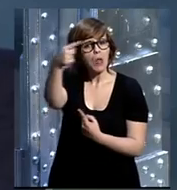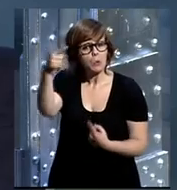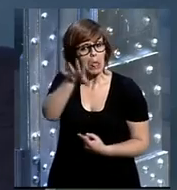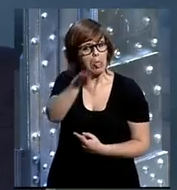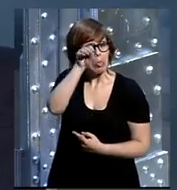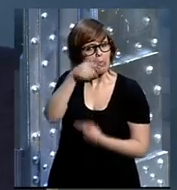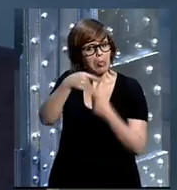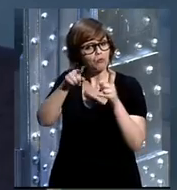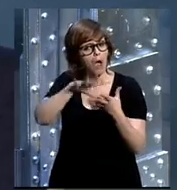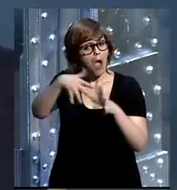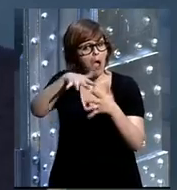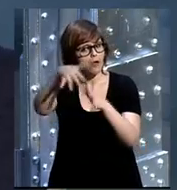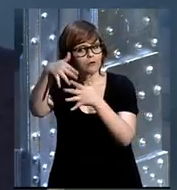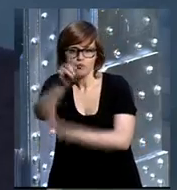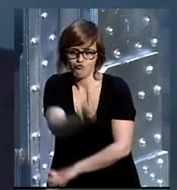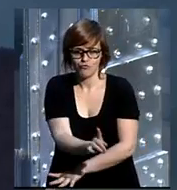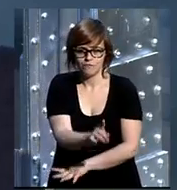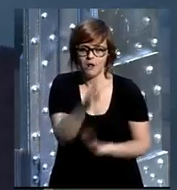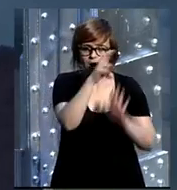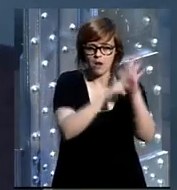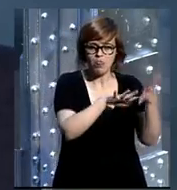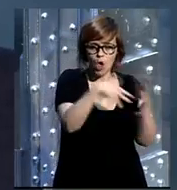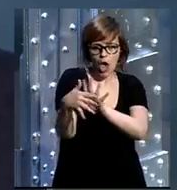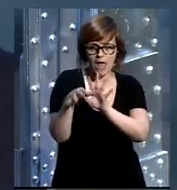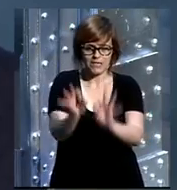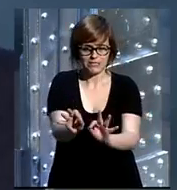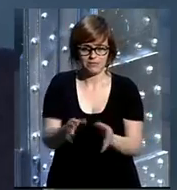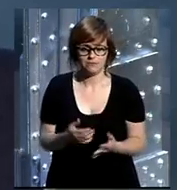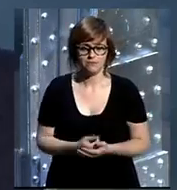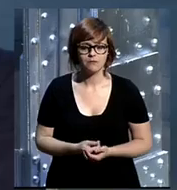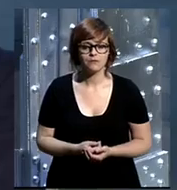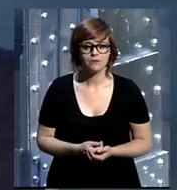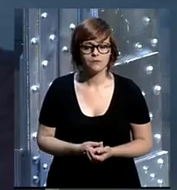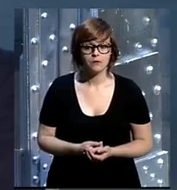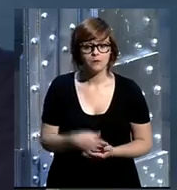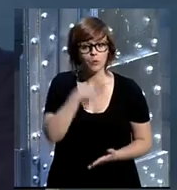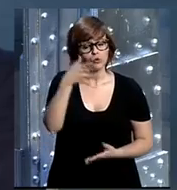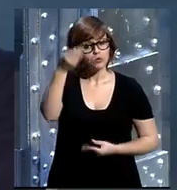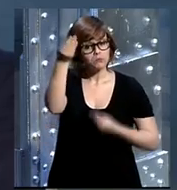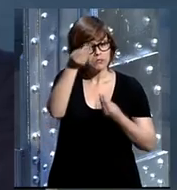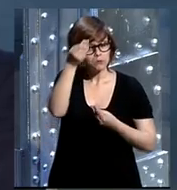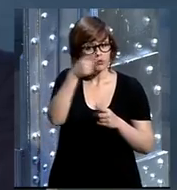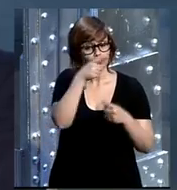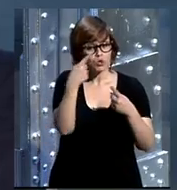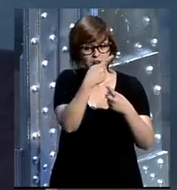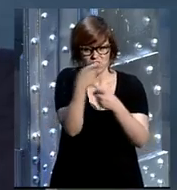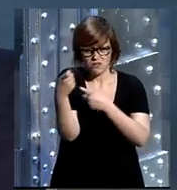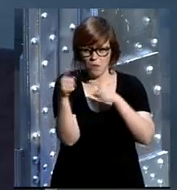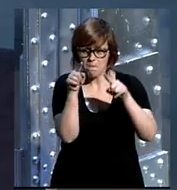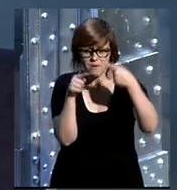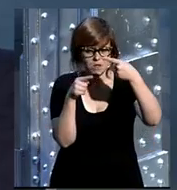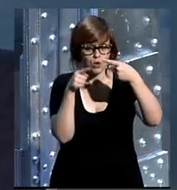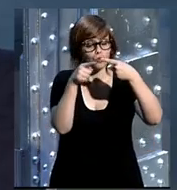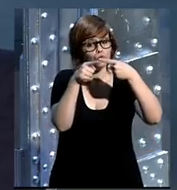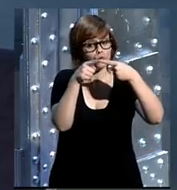que recibir esa normativa en el derecho nacional. Por tanto, porque nosotros pensamos que el primer elemento, el primer requisito fundamental es